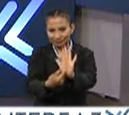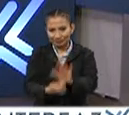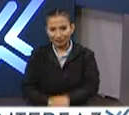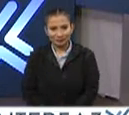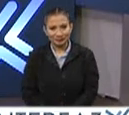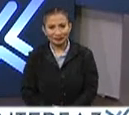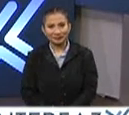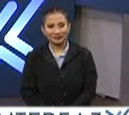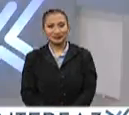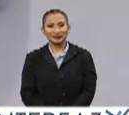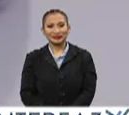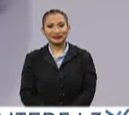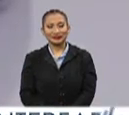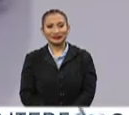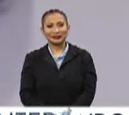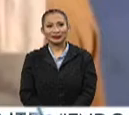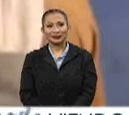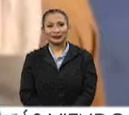presentaste.